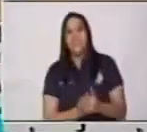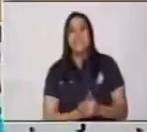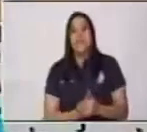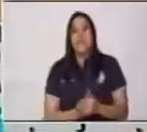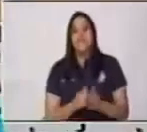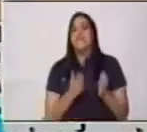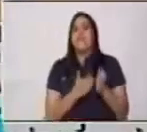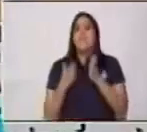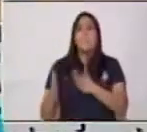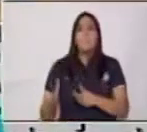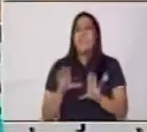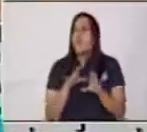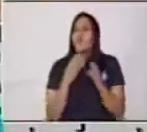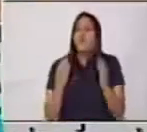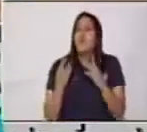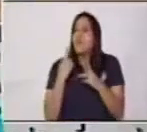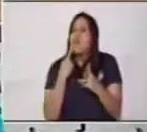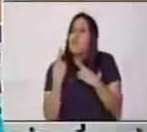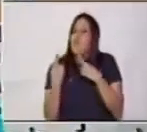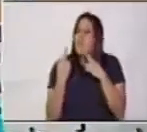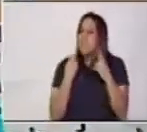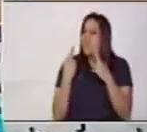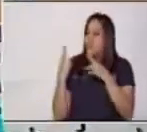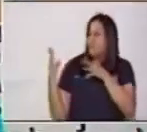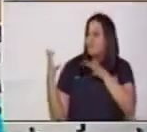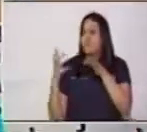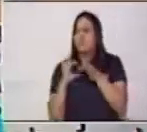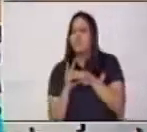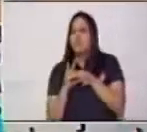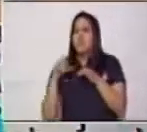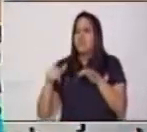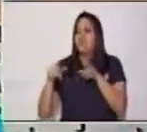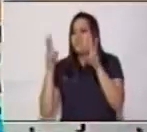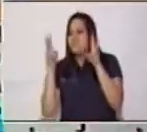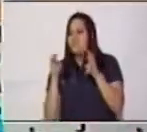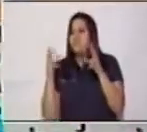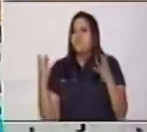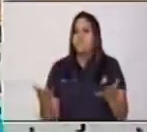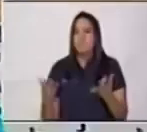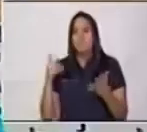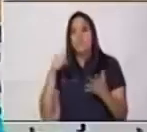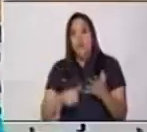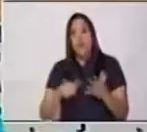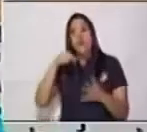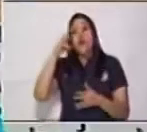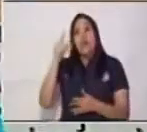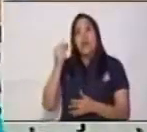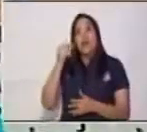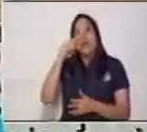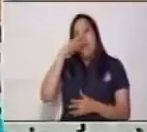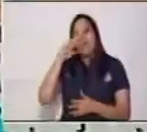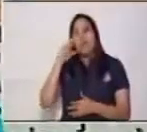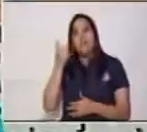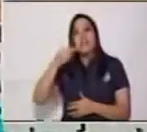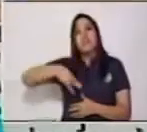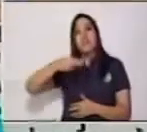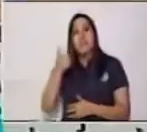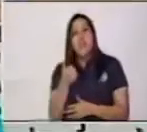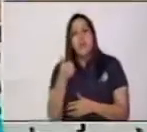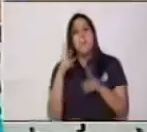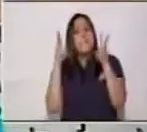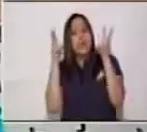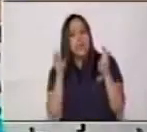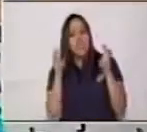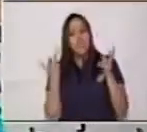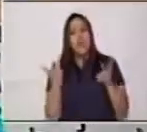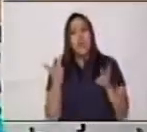Ahora, ¿cómo se relaciona esto con una trama textual? Primero debemos establecer qué es una trama o la trama textual.